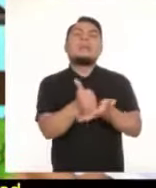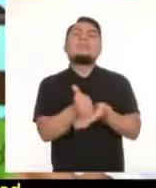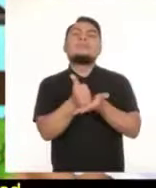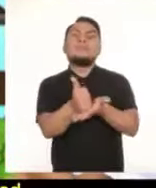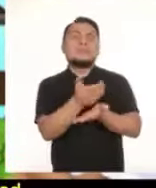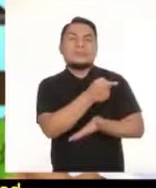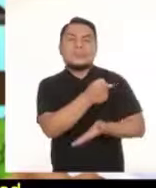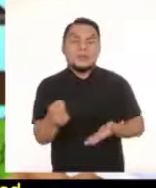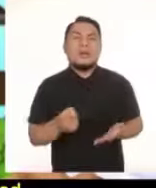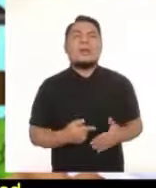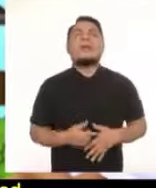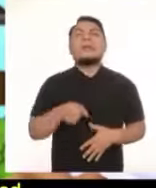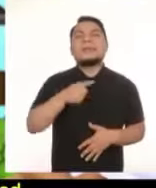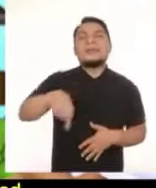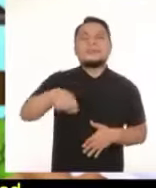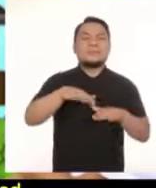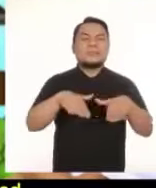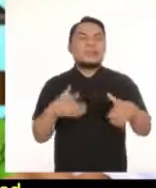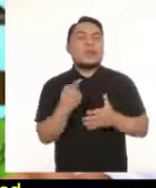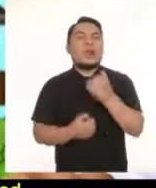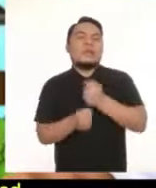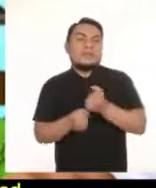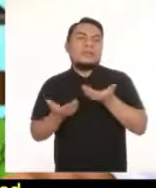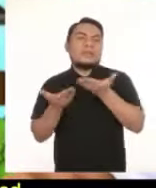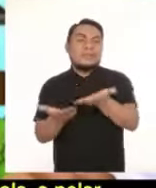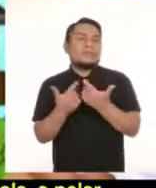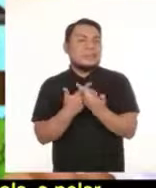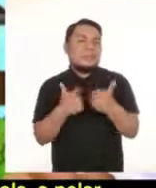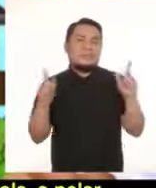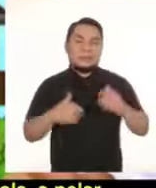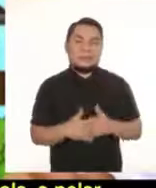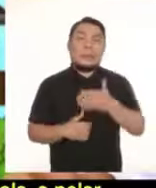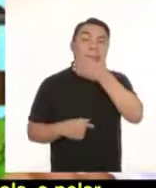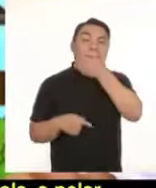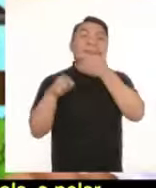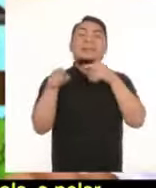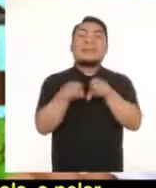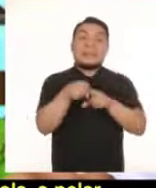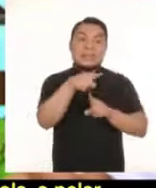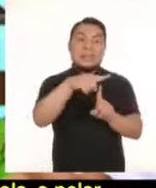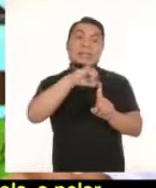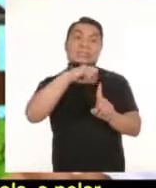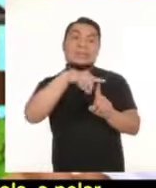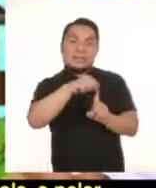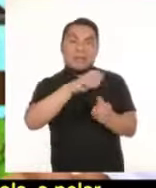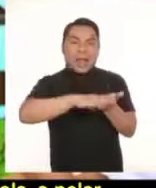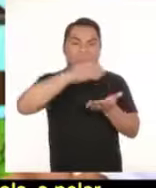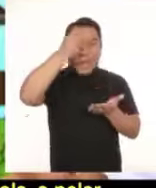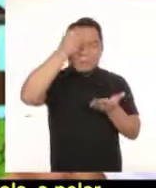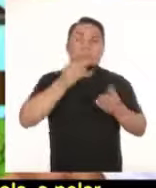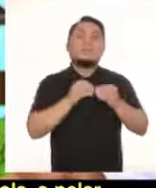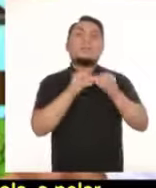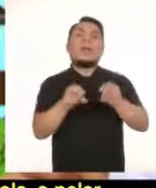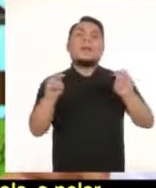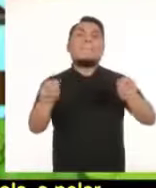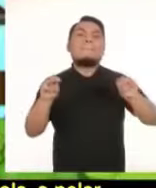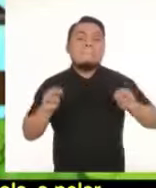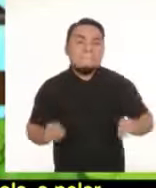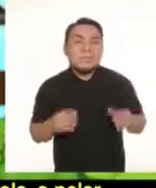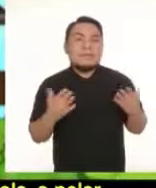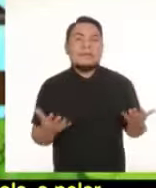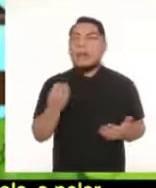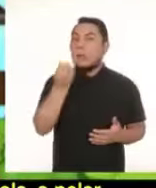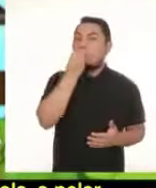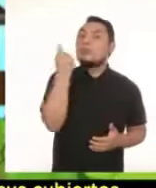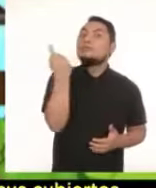guambrilla o guambrillo a darle confianza y libertad. Así Tita aprendió a poner la mesa, a